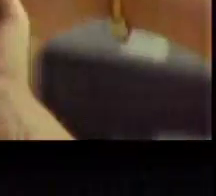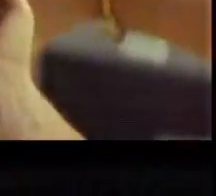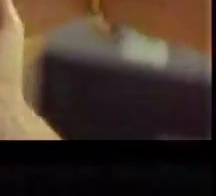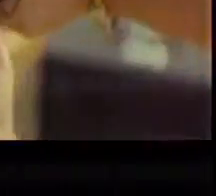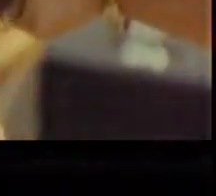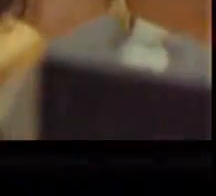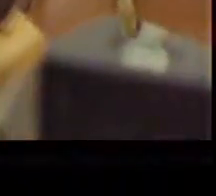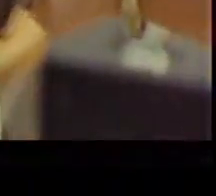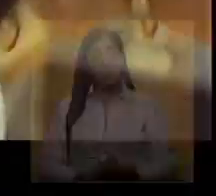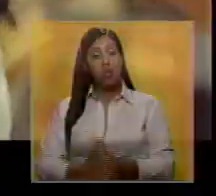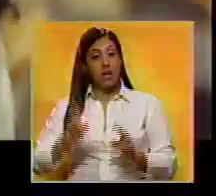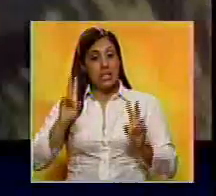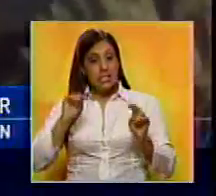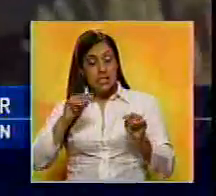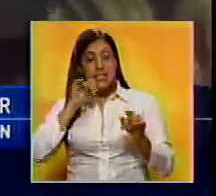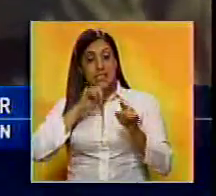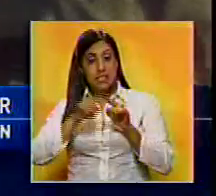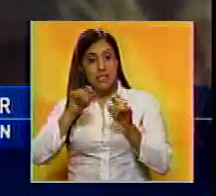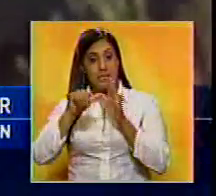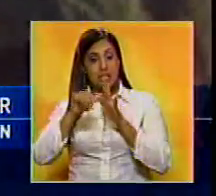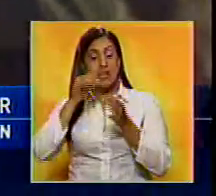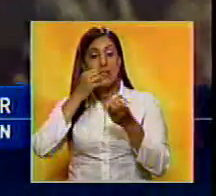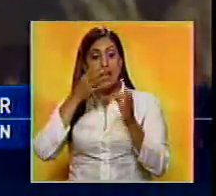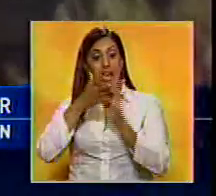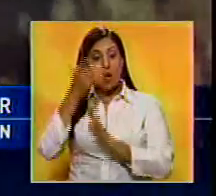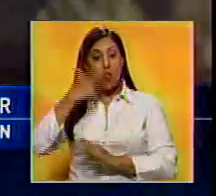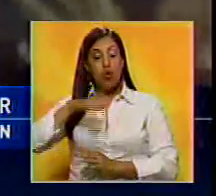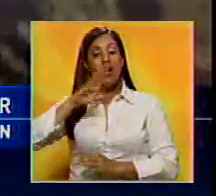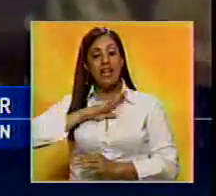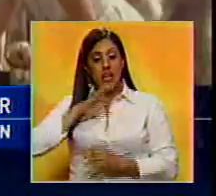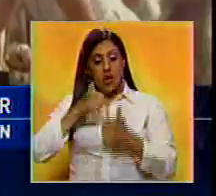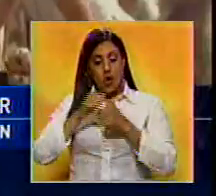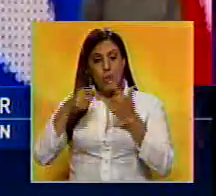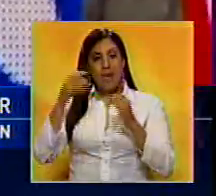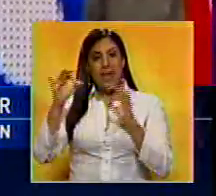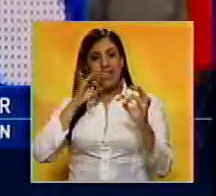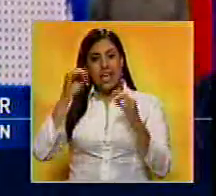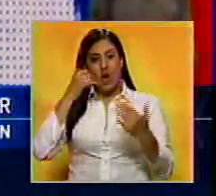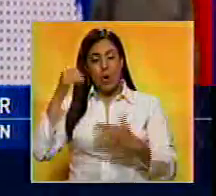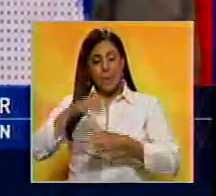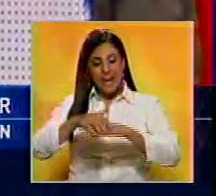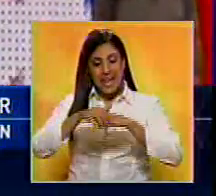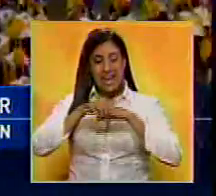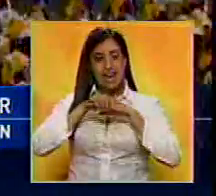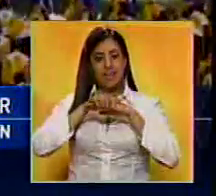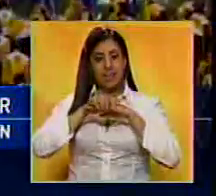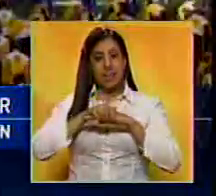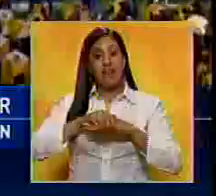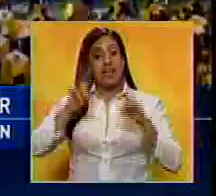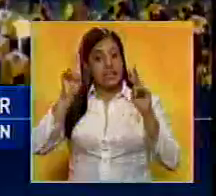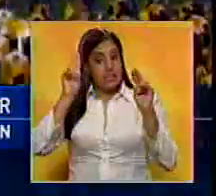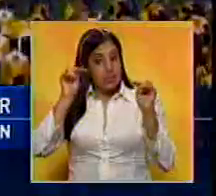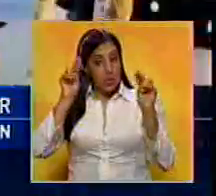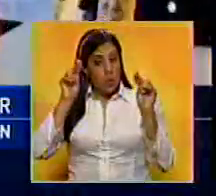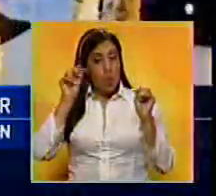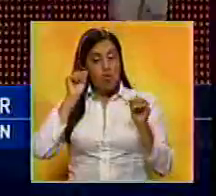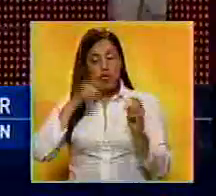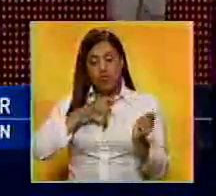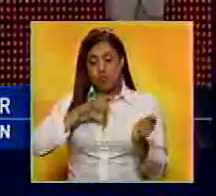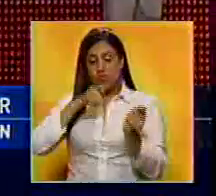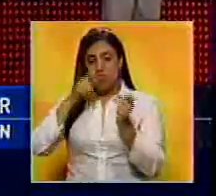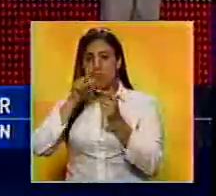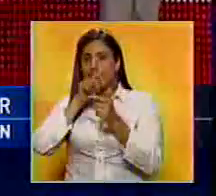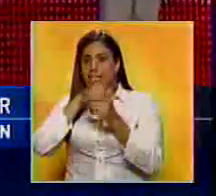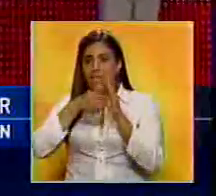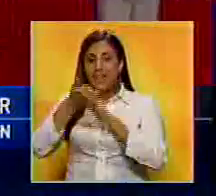amor una fuente cercana a la cantante reveló que Taylor está saliendo con el actor británico Joe según ella se habría mudado de